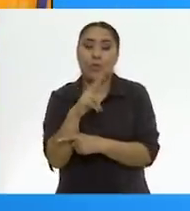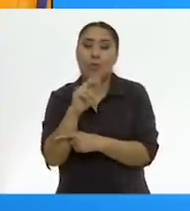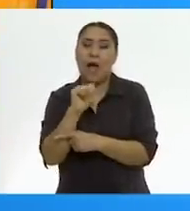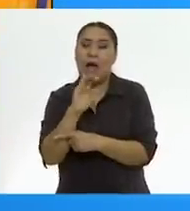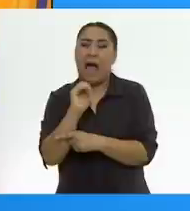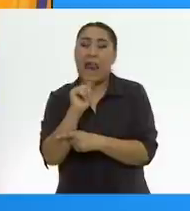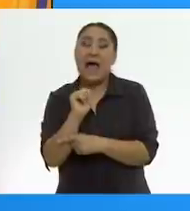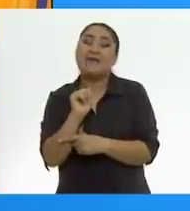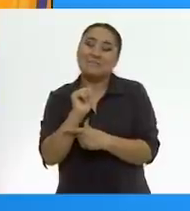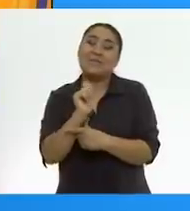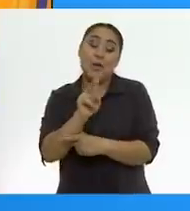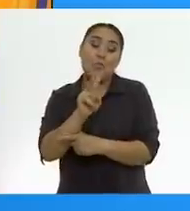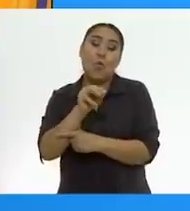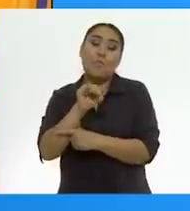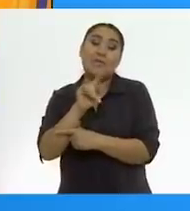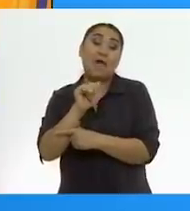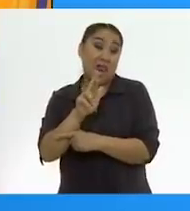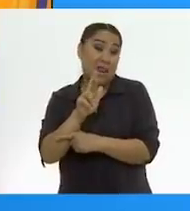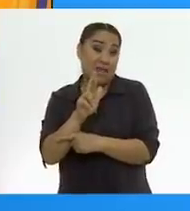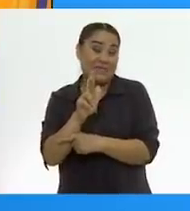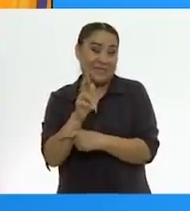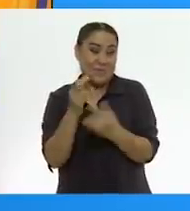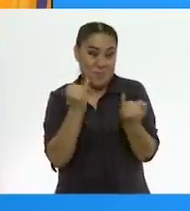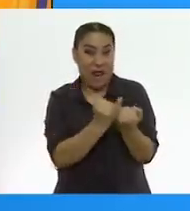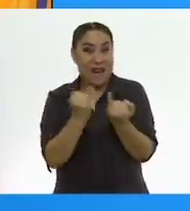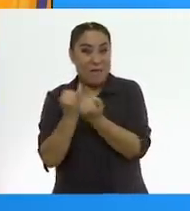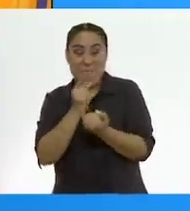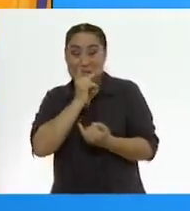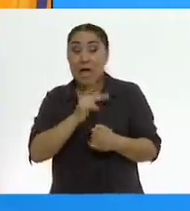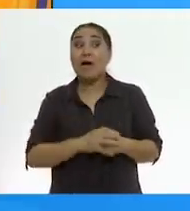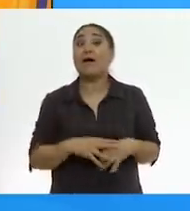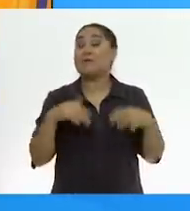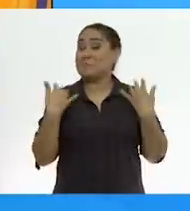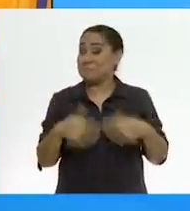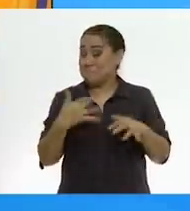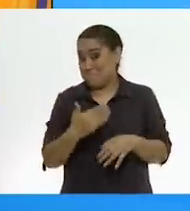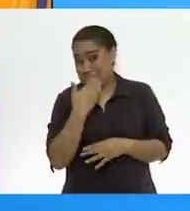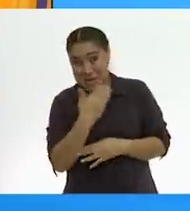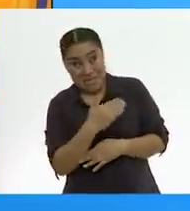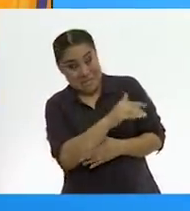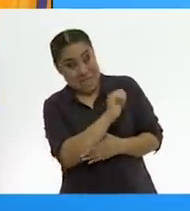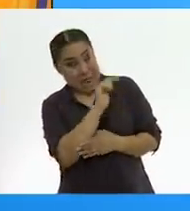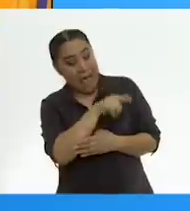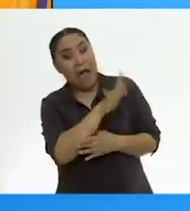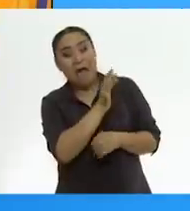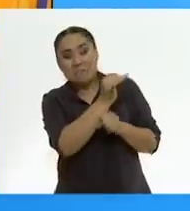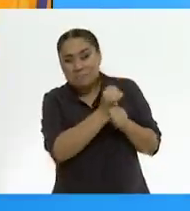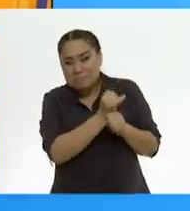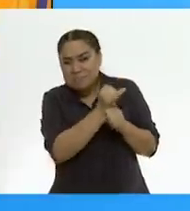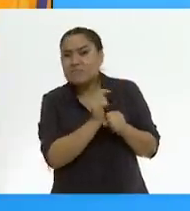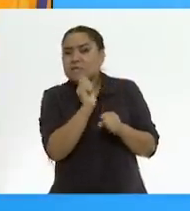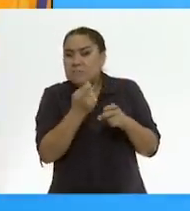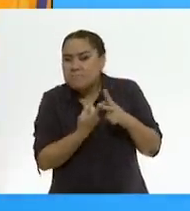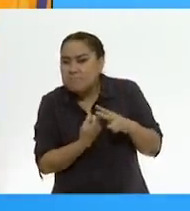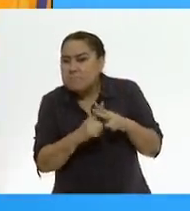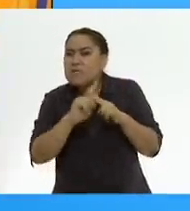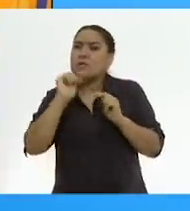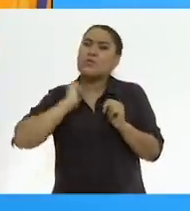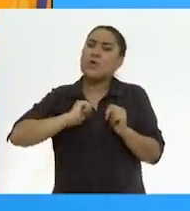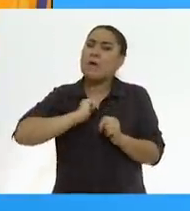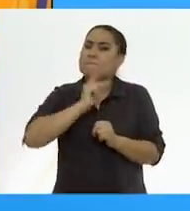se vomita. ¿Tú crees? ¡Ay, muy bien, Alan! Sí que investigaste sobre el origen de las palabras.